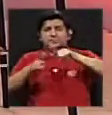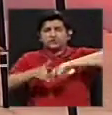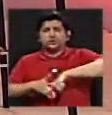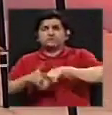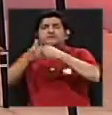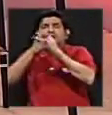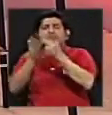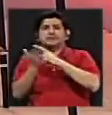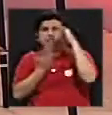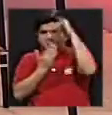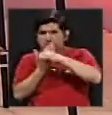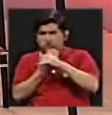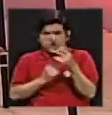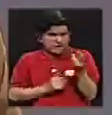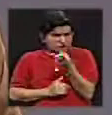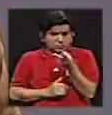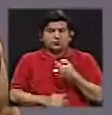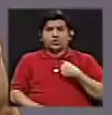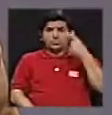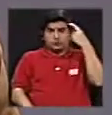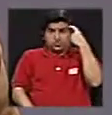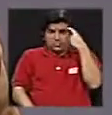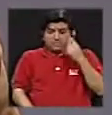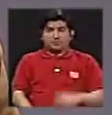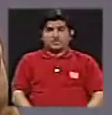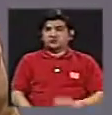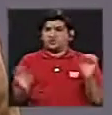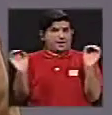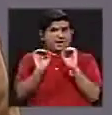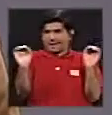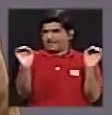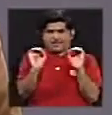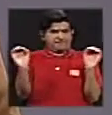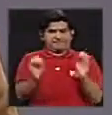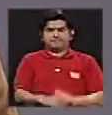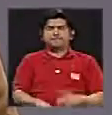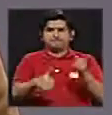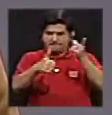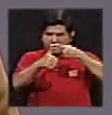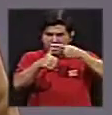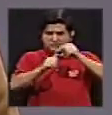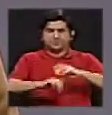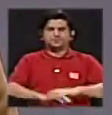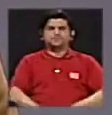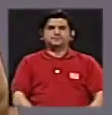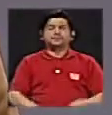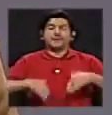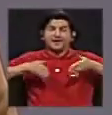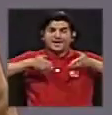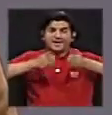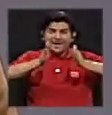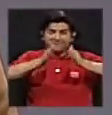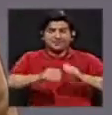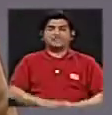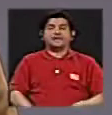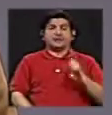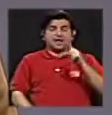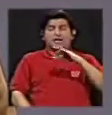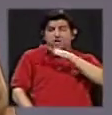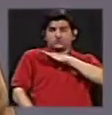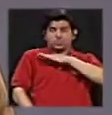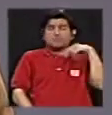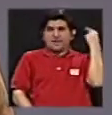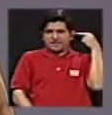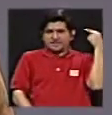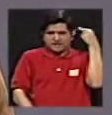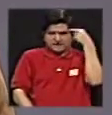el proyecto? Bueno, yo pienso que absolutamente ninguna. En primer lugar, la carretera es un bien demanial, es un bien del